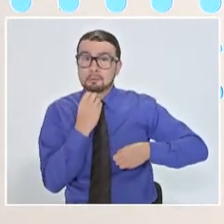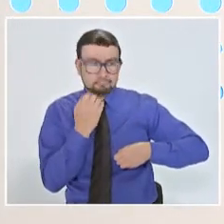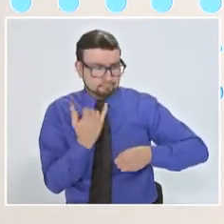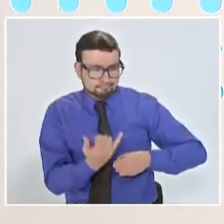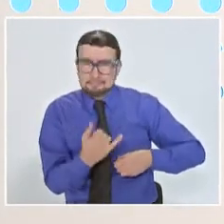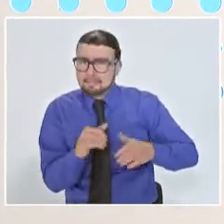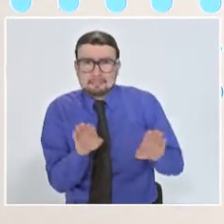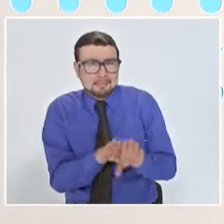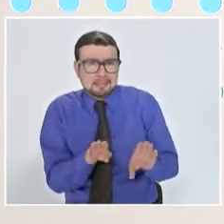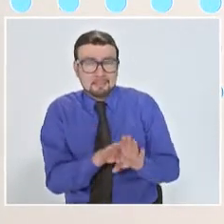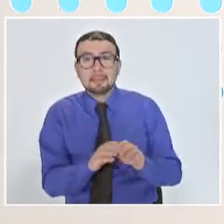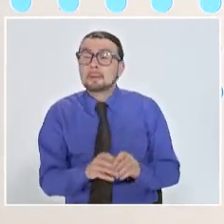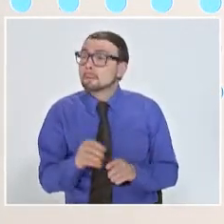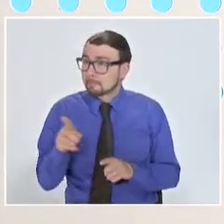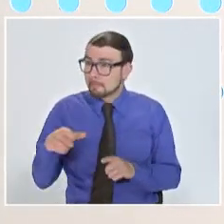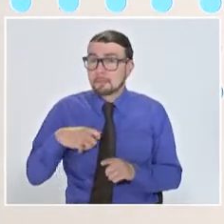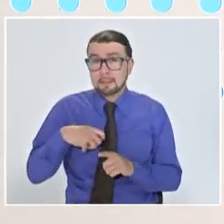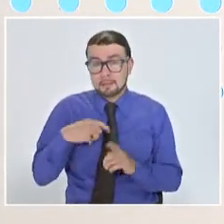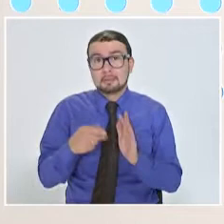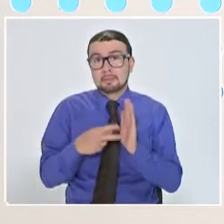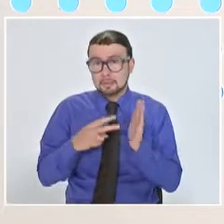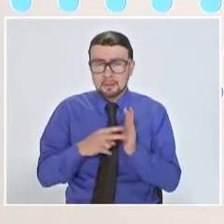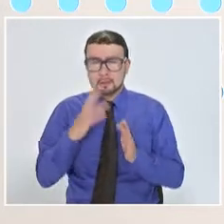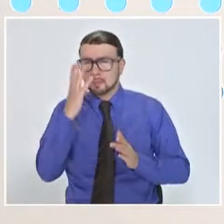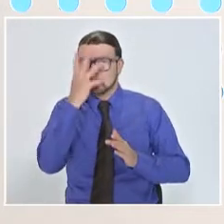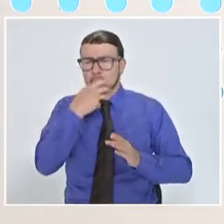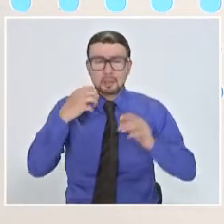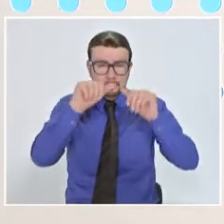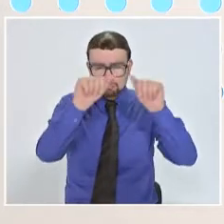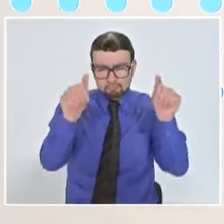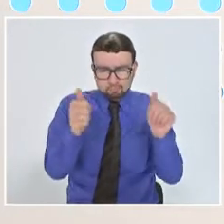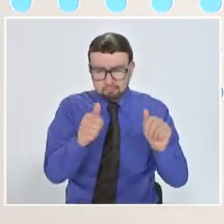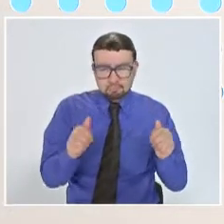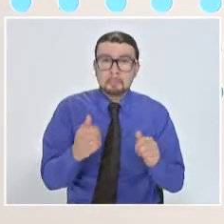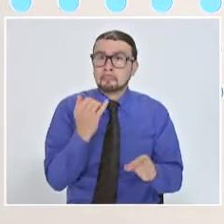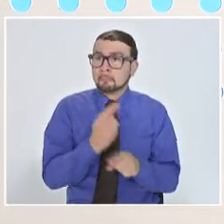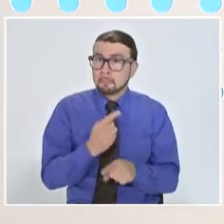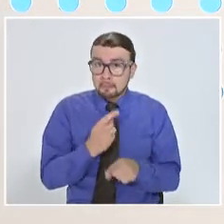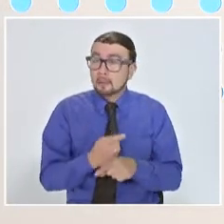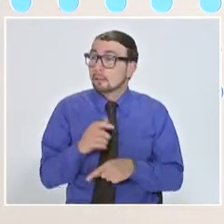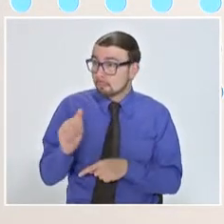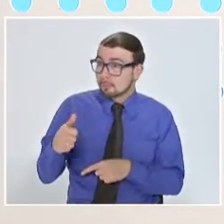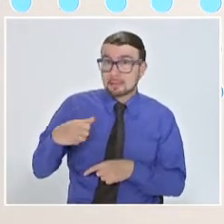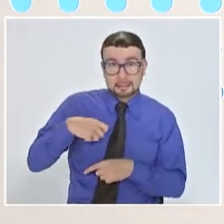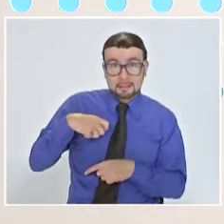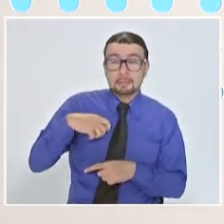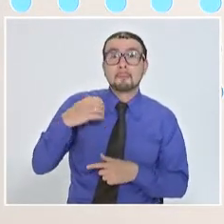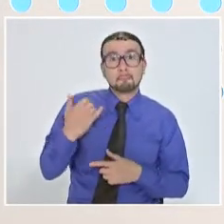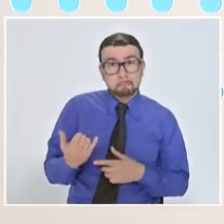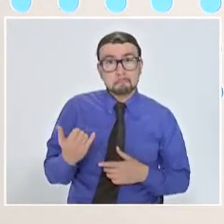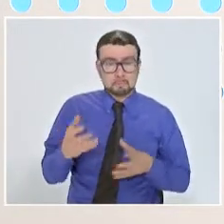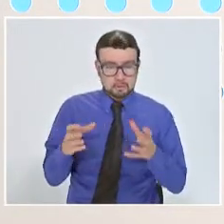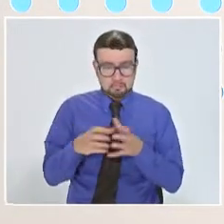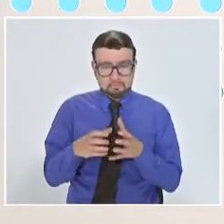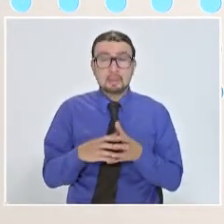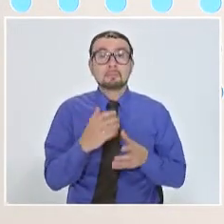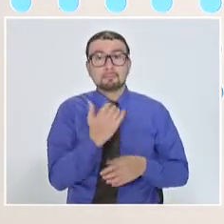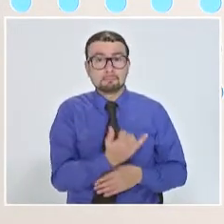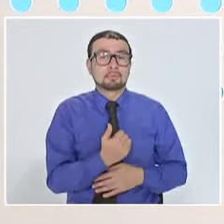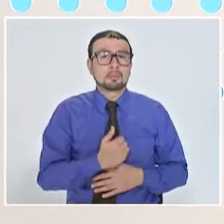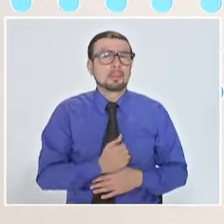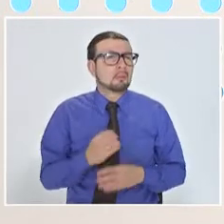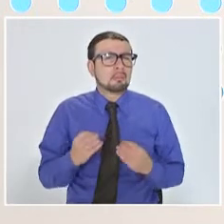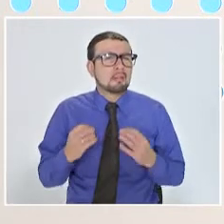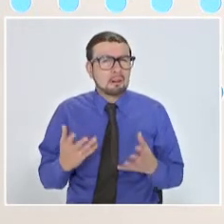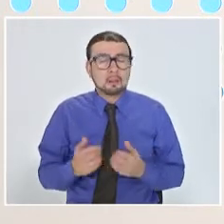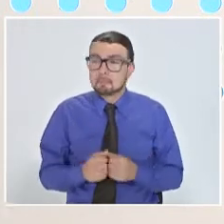diferente. Sí, lo que usted dice es desde el enfoque de lo estético, desde la formación que ustedes tienen también en la parte de cirugía plástica, para que la